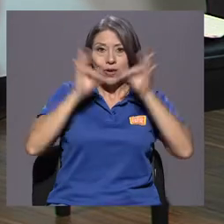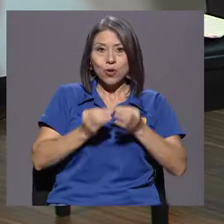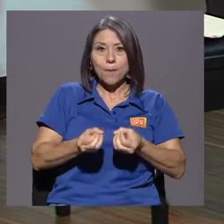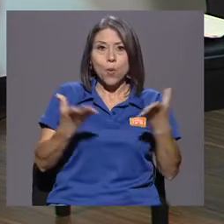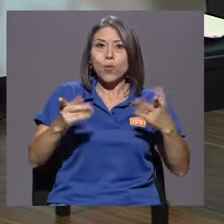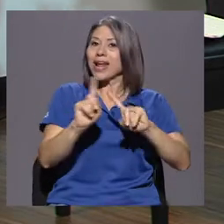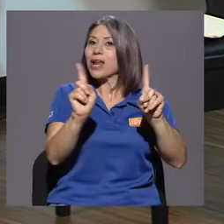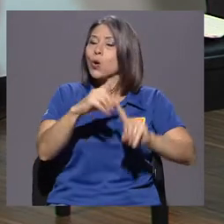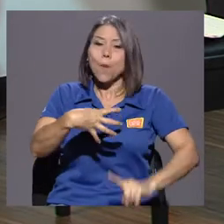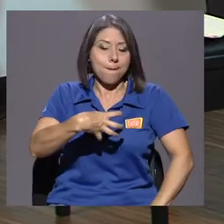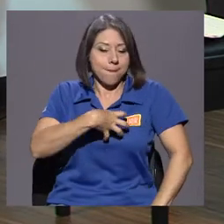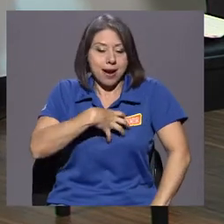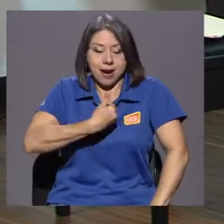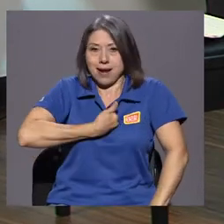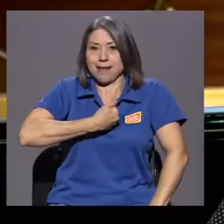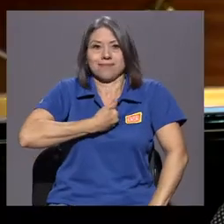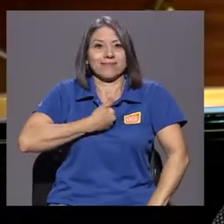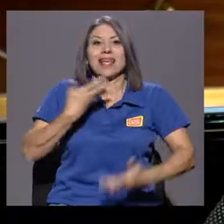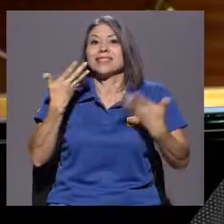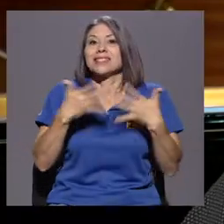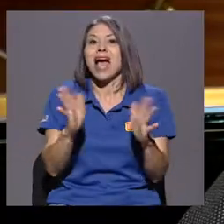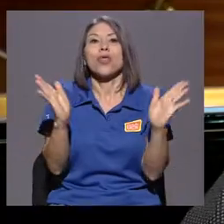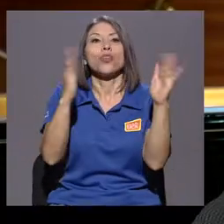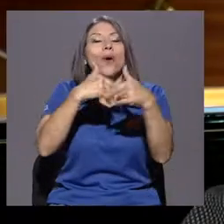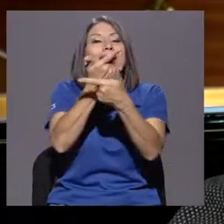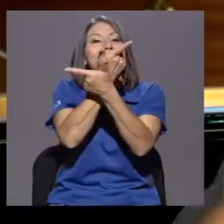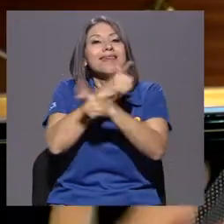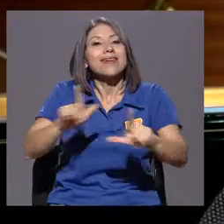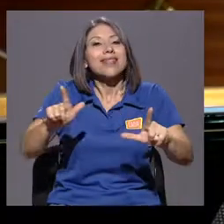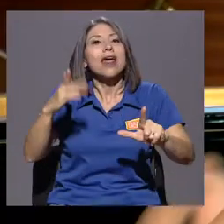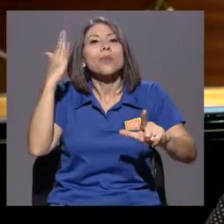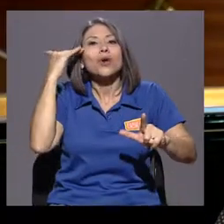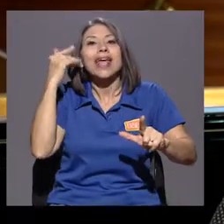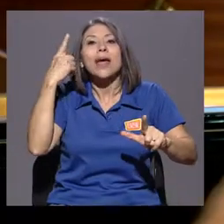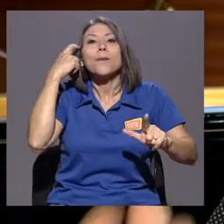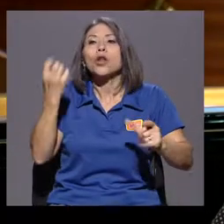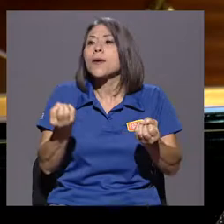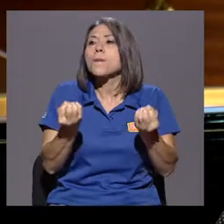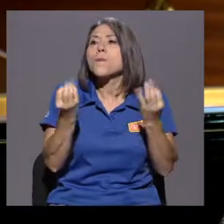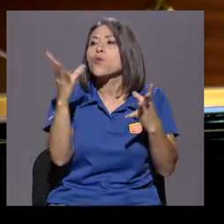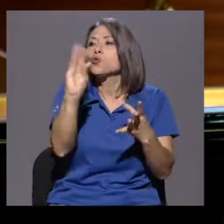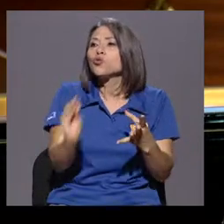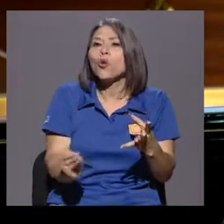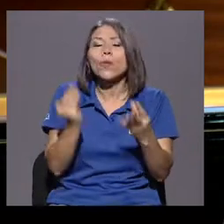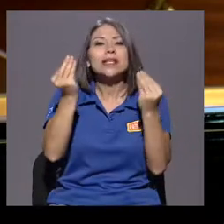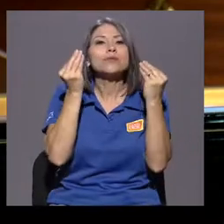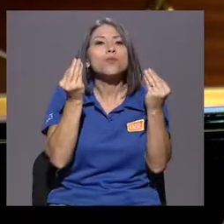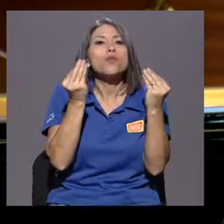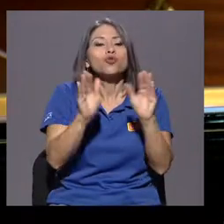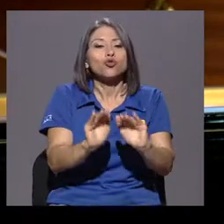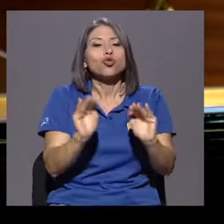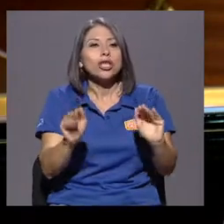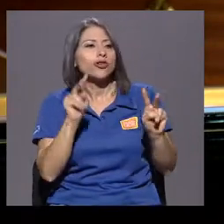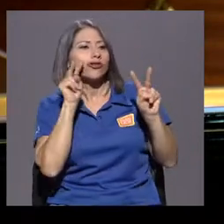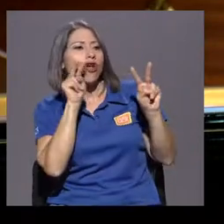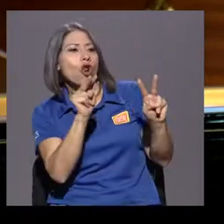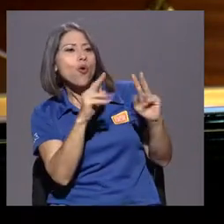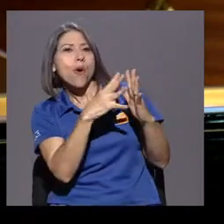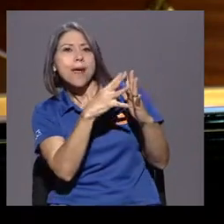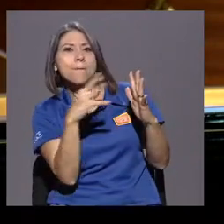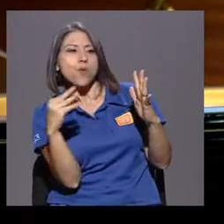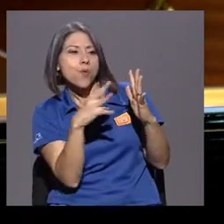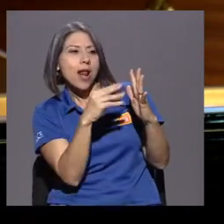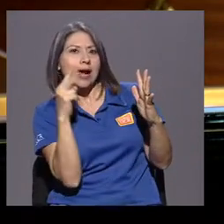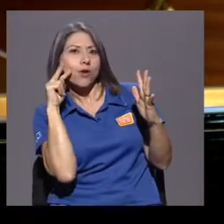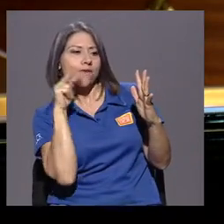pierde libertad porque hay una multitud de jóvenes y de niños que lo emulan que lo toman